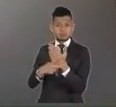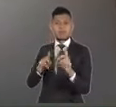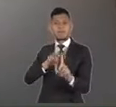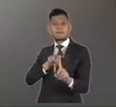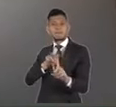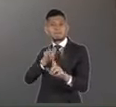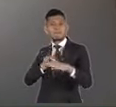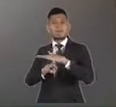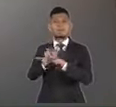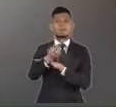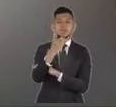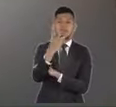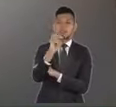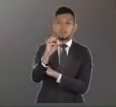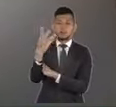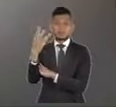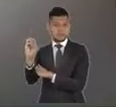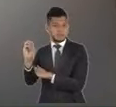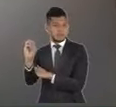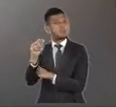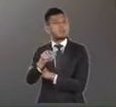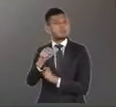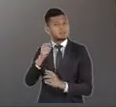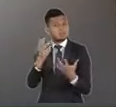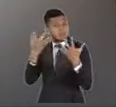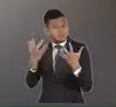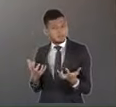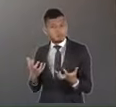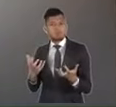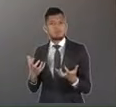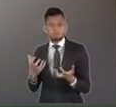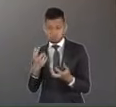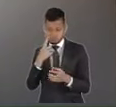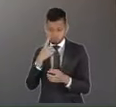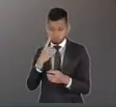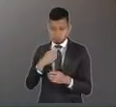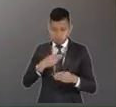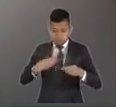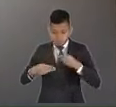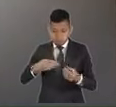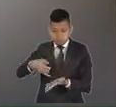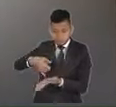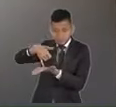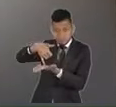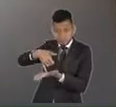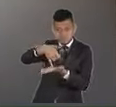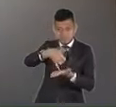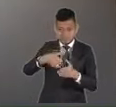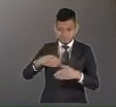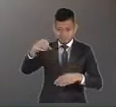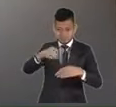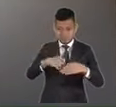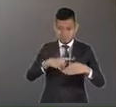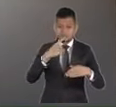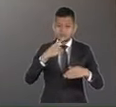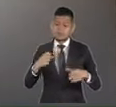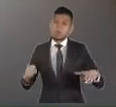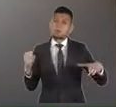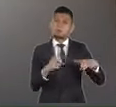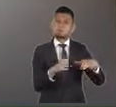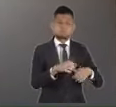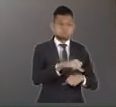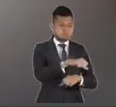estamos promoviendo la recolección, transformación y disposición de envases y empaques en la ciudad para su mejor